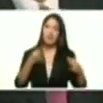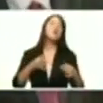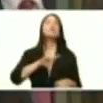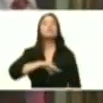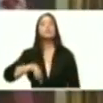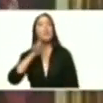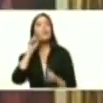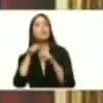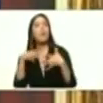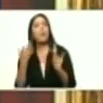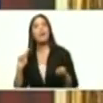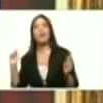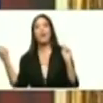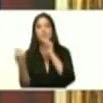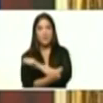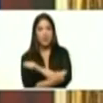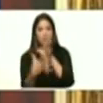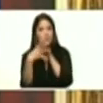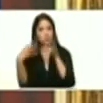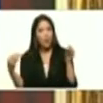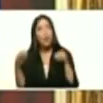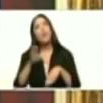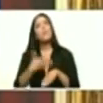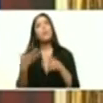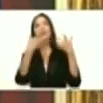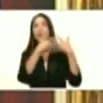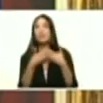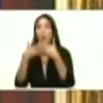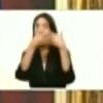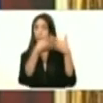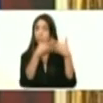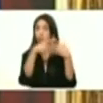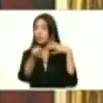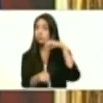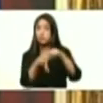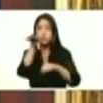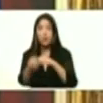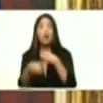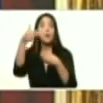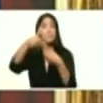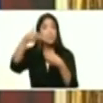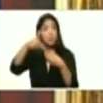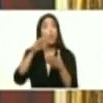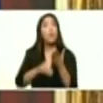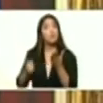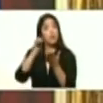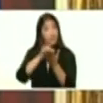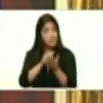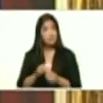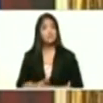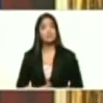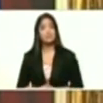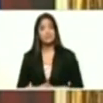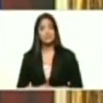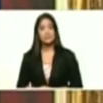buscando revertirlo. Porque Estados Unidos es un gran actor petrolero, otra vez lo logró.